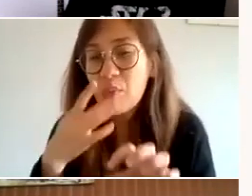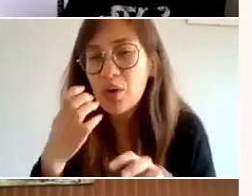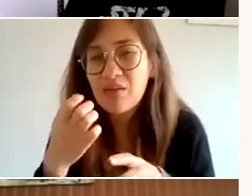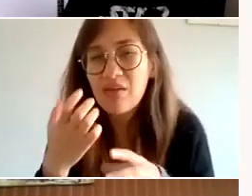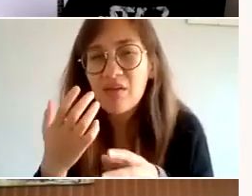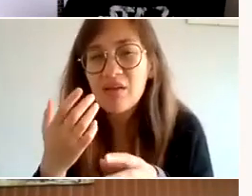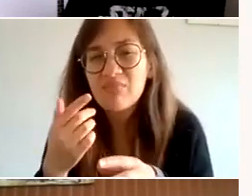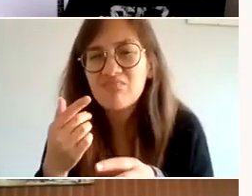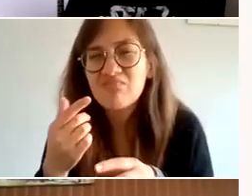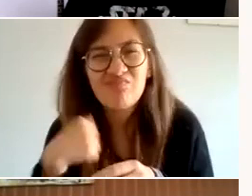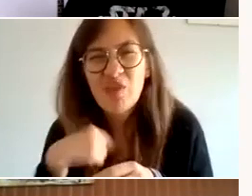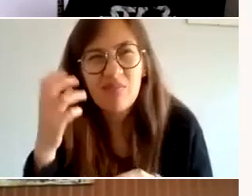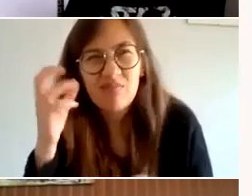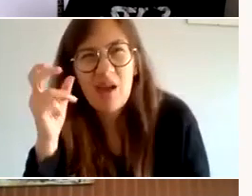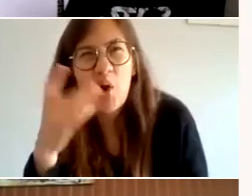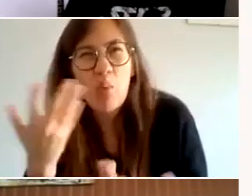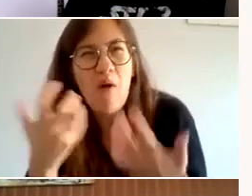se pueden realizar